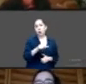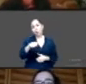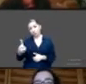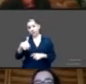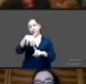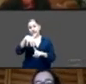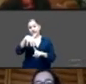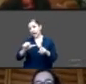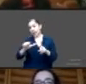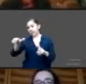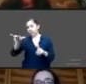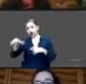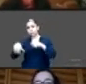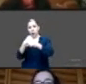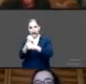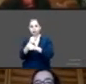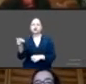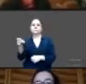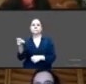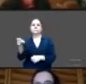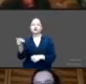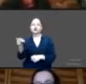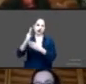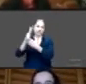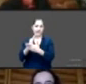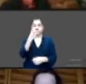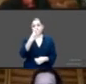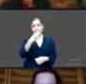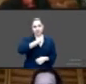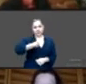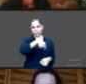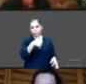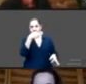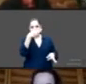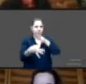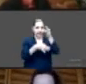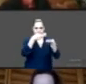utilizando en la estrategia en la campaña de comunicación social. La que sigue, por favor.